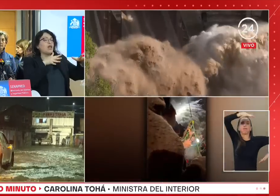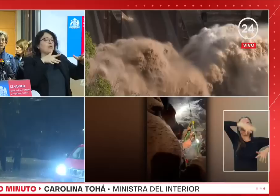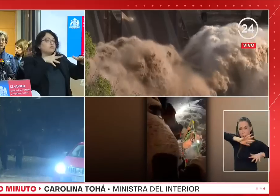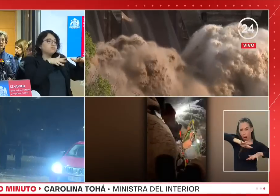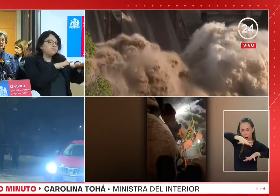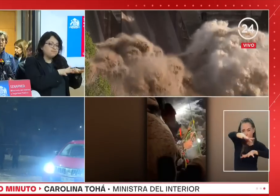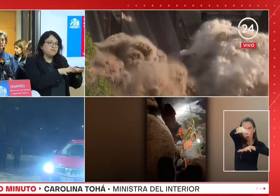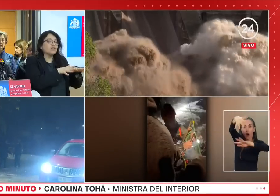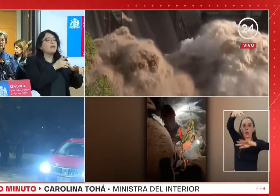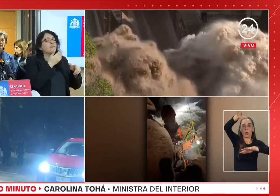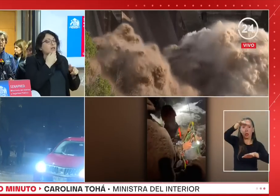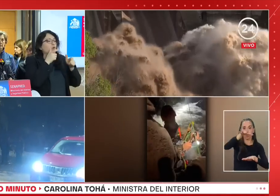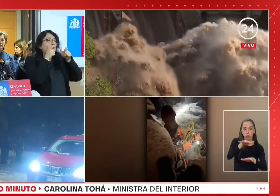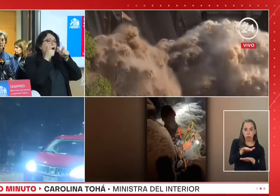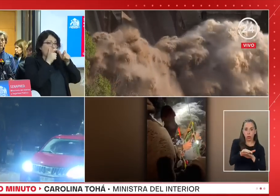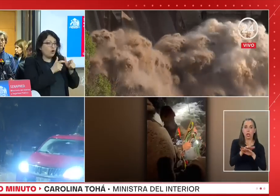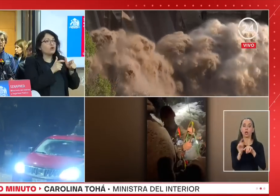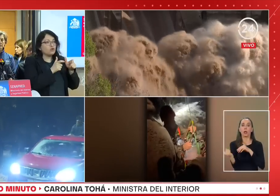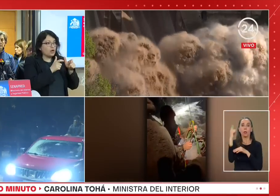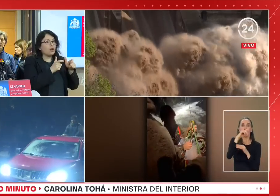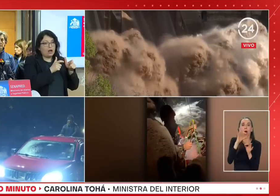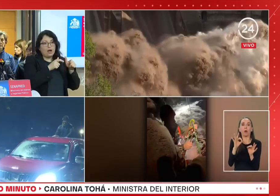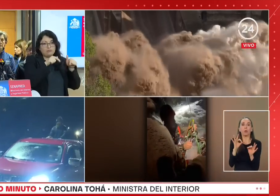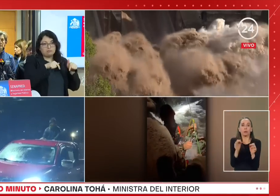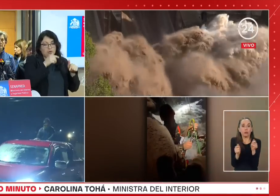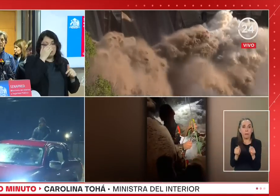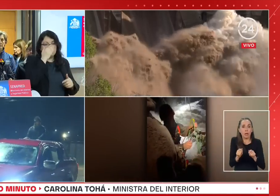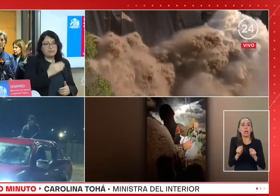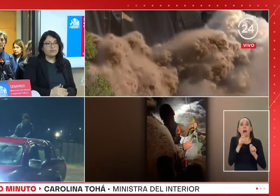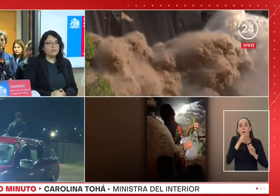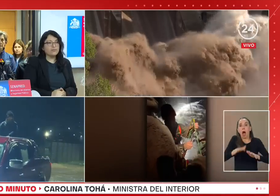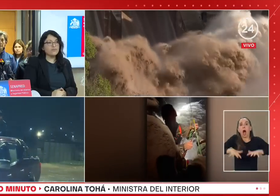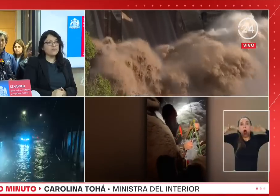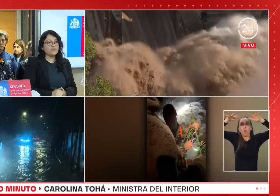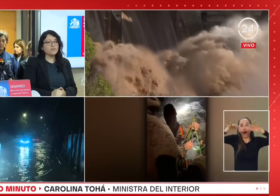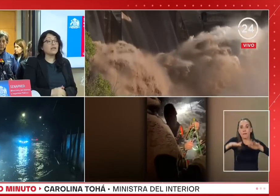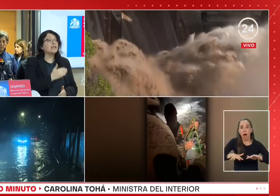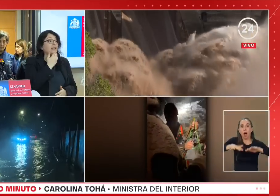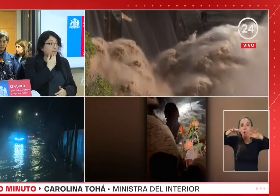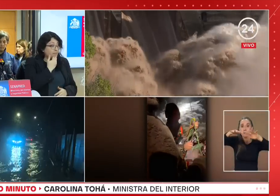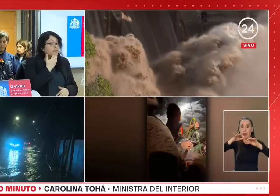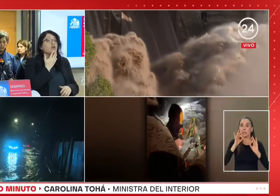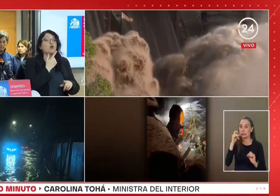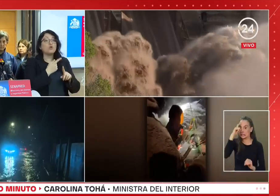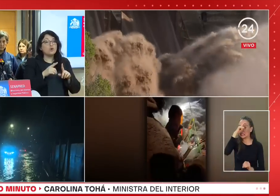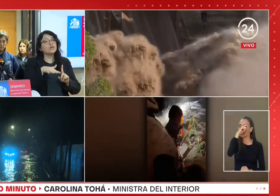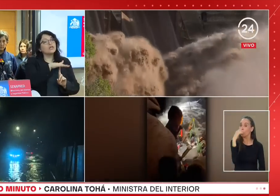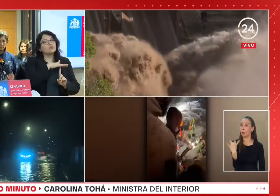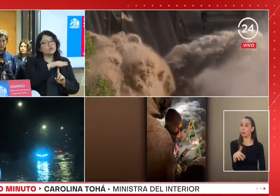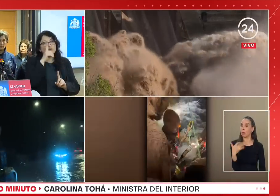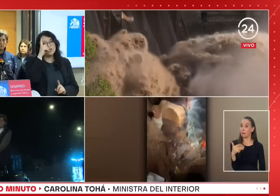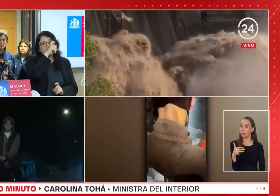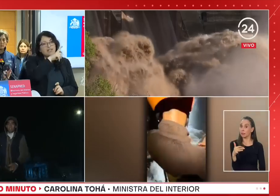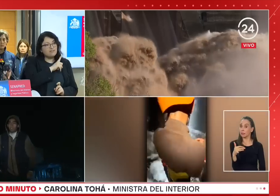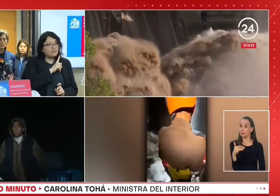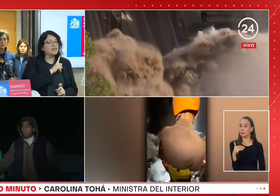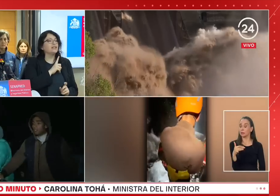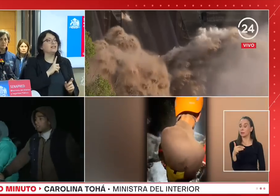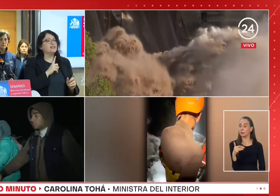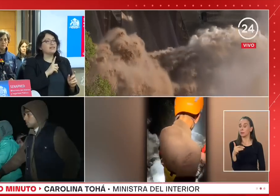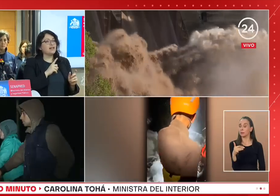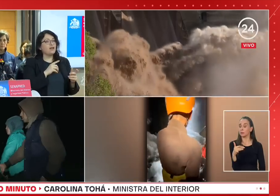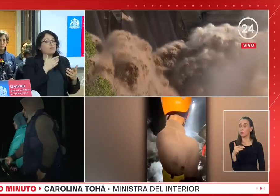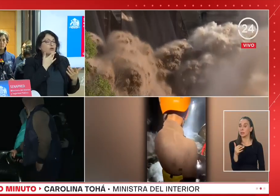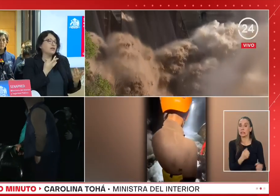y que se han podido manejar razonablemente durante el día también una situación compleja medio de